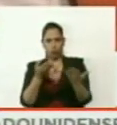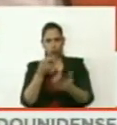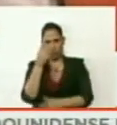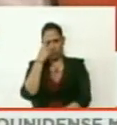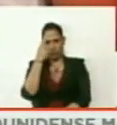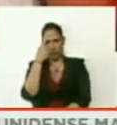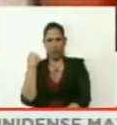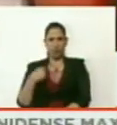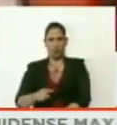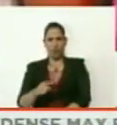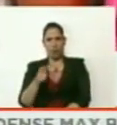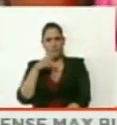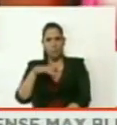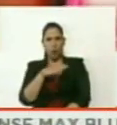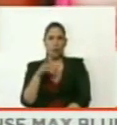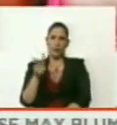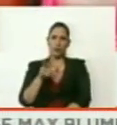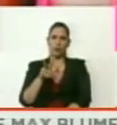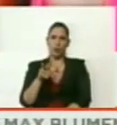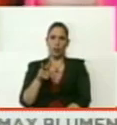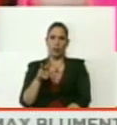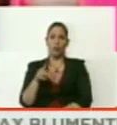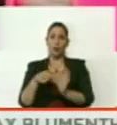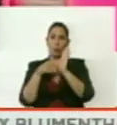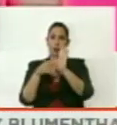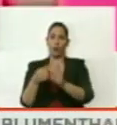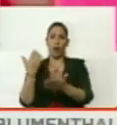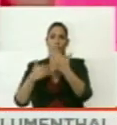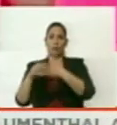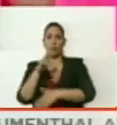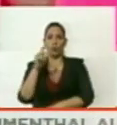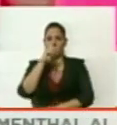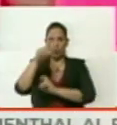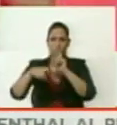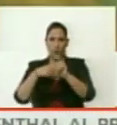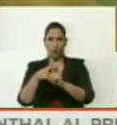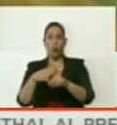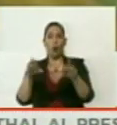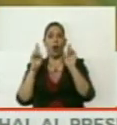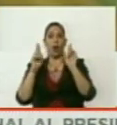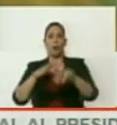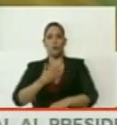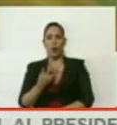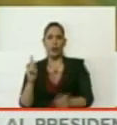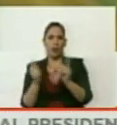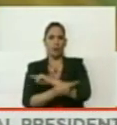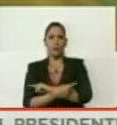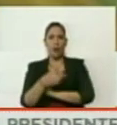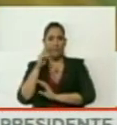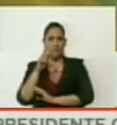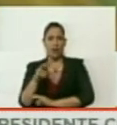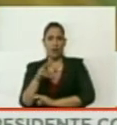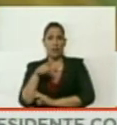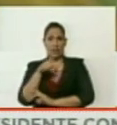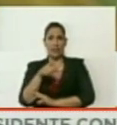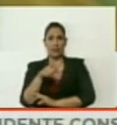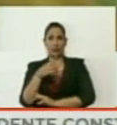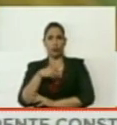de Venezuela y que demostró hace 200 años. Y ojalá ellos puedan rectificar y darse cuenta de que el maratón